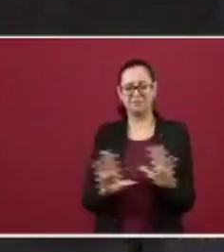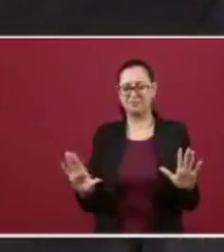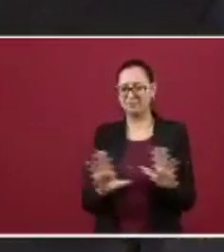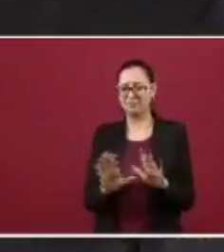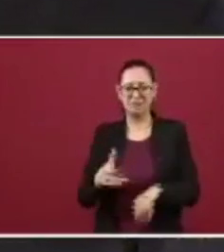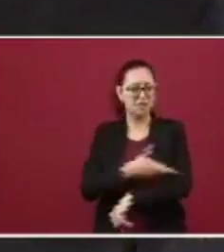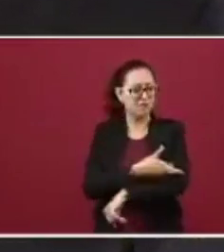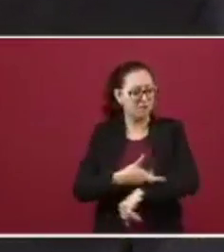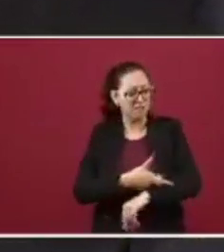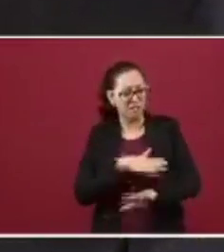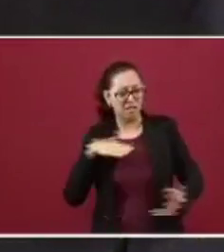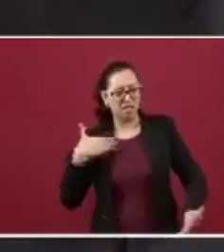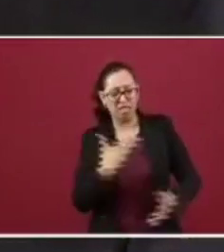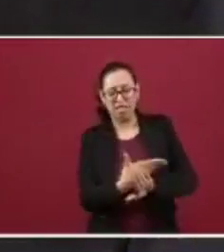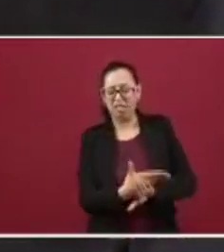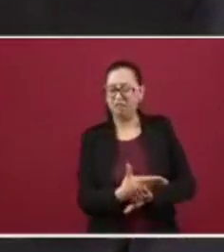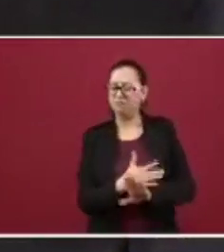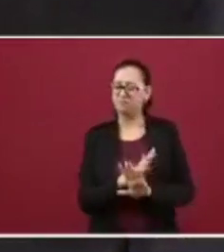nuestros familiares.